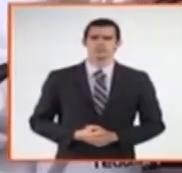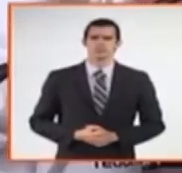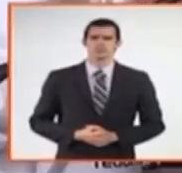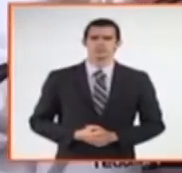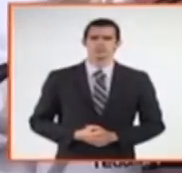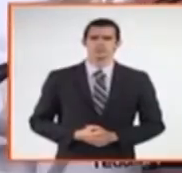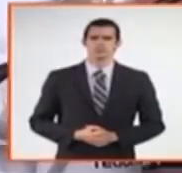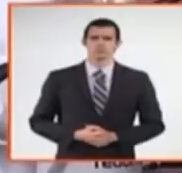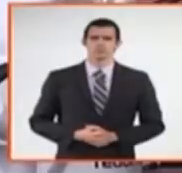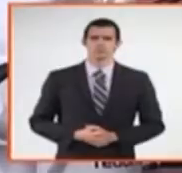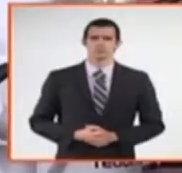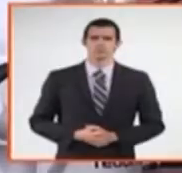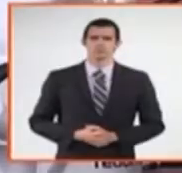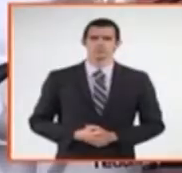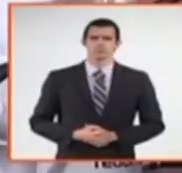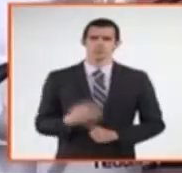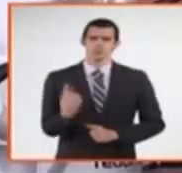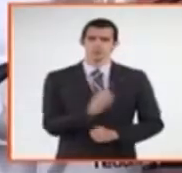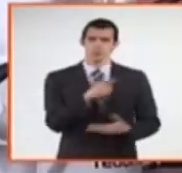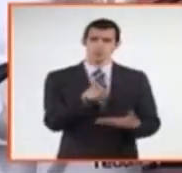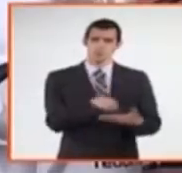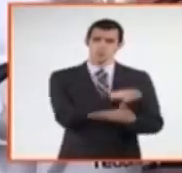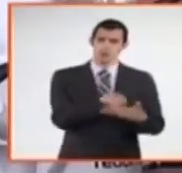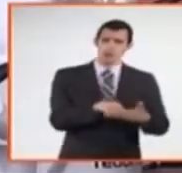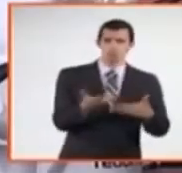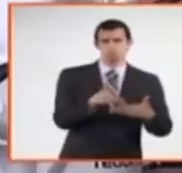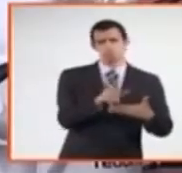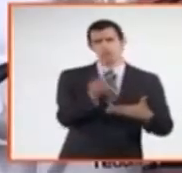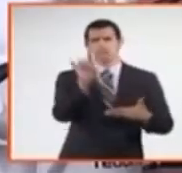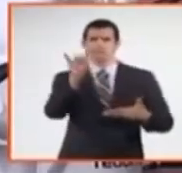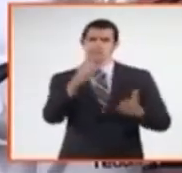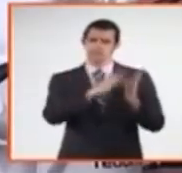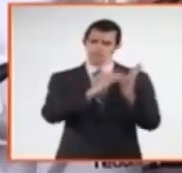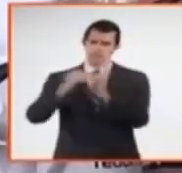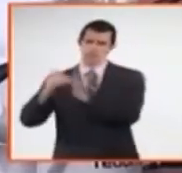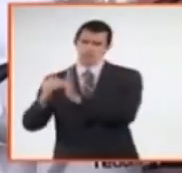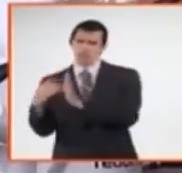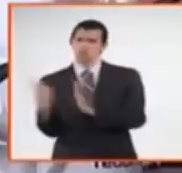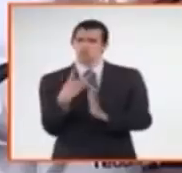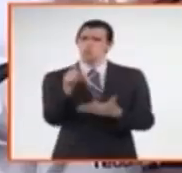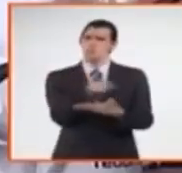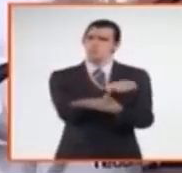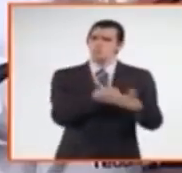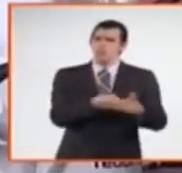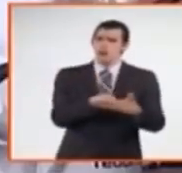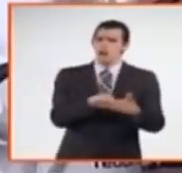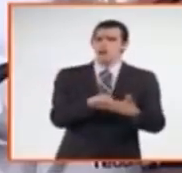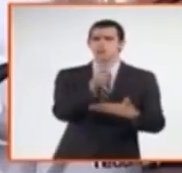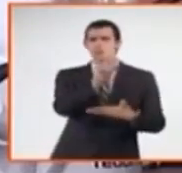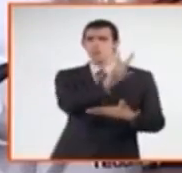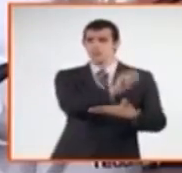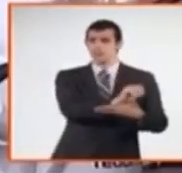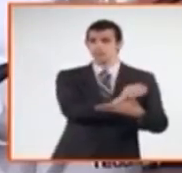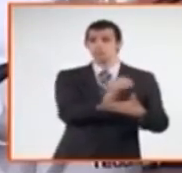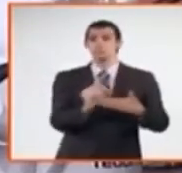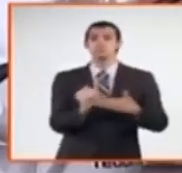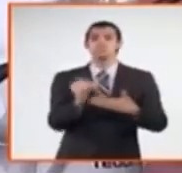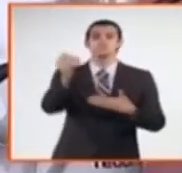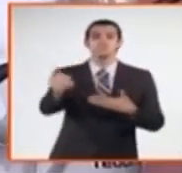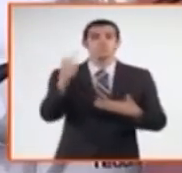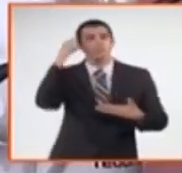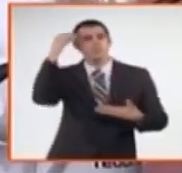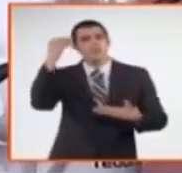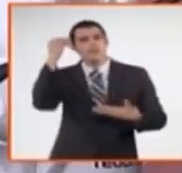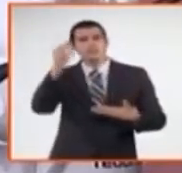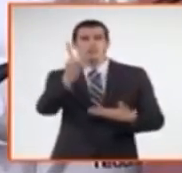y desde muy temprano tiempo que en el año 2021 íbamos a a vacunar a nuestra población cuando nosotras